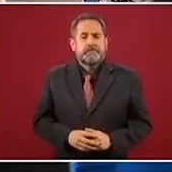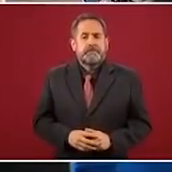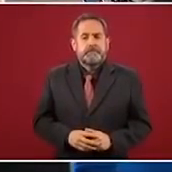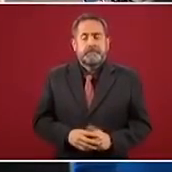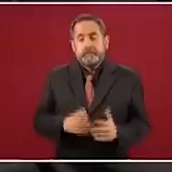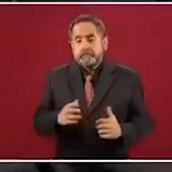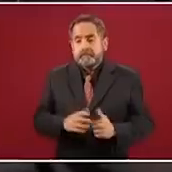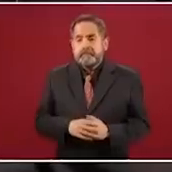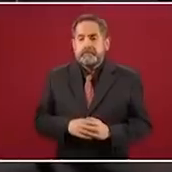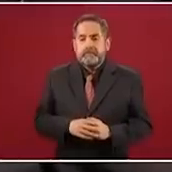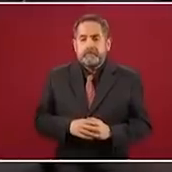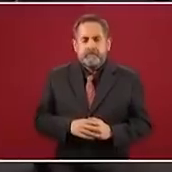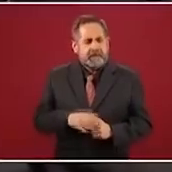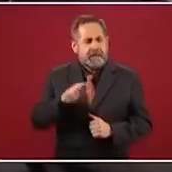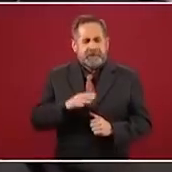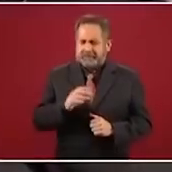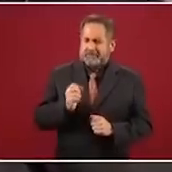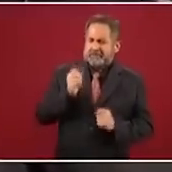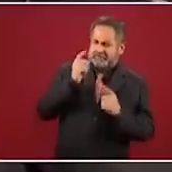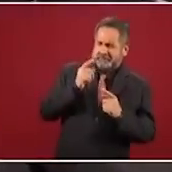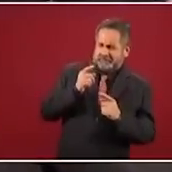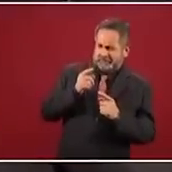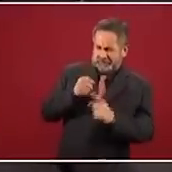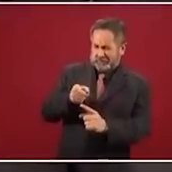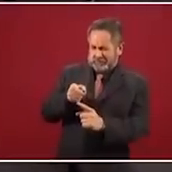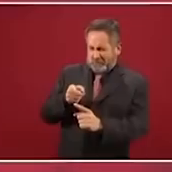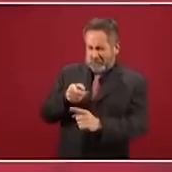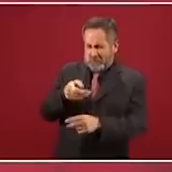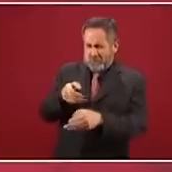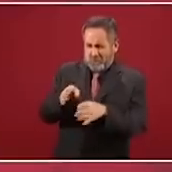Que hasta llama la atención, bueno, ¿y tú por qué?